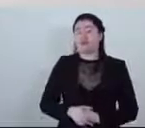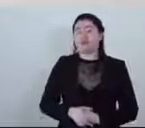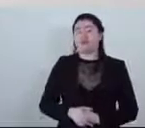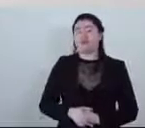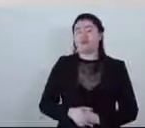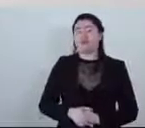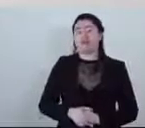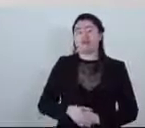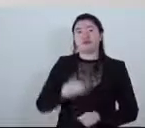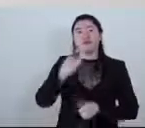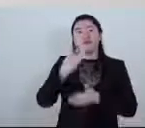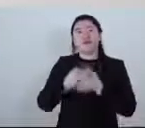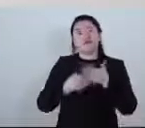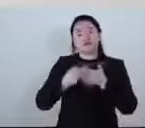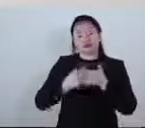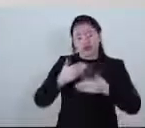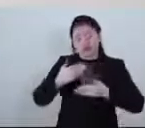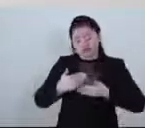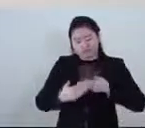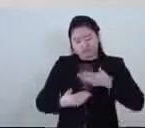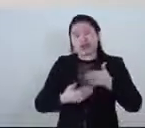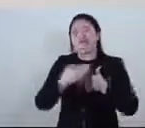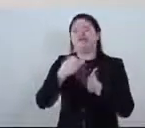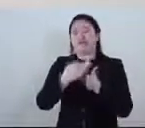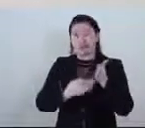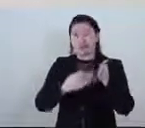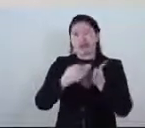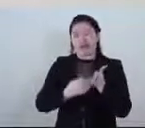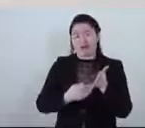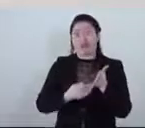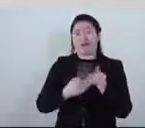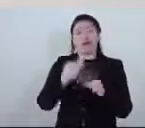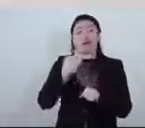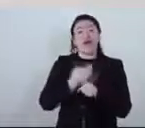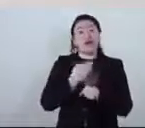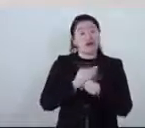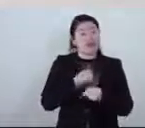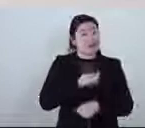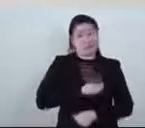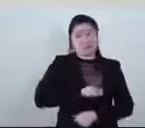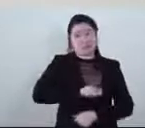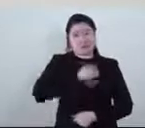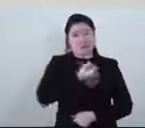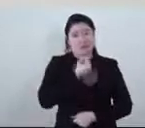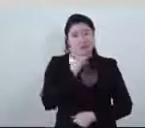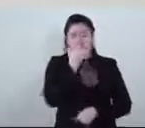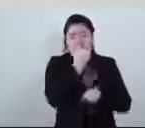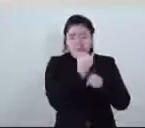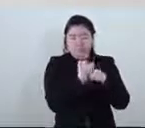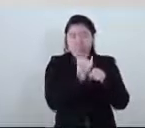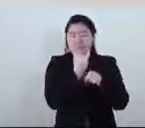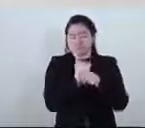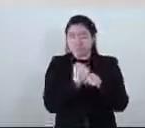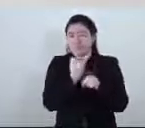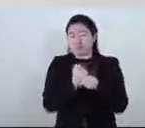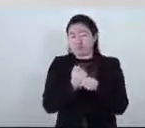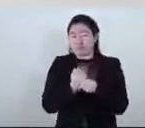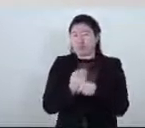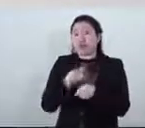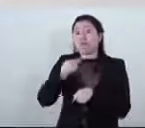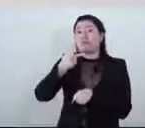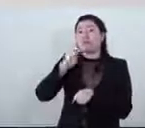siguen otros procesos todavía. Esta es una versión 1 preliminar y todavía se siguen